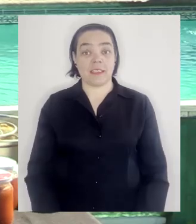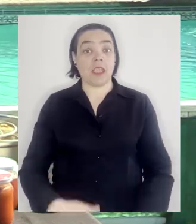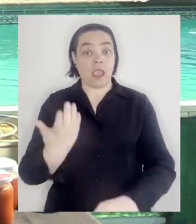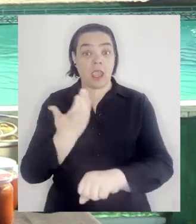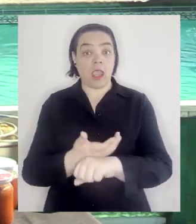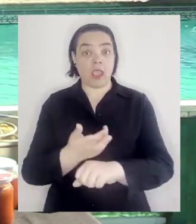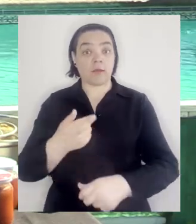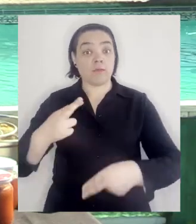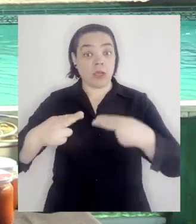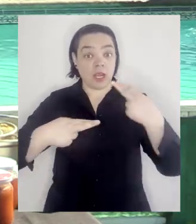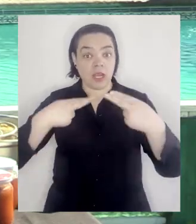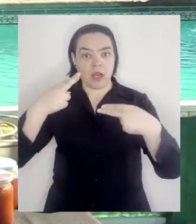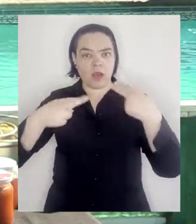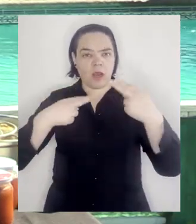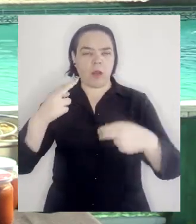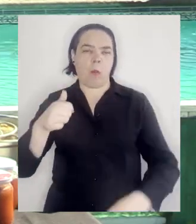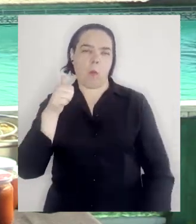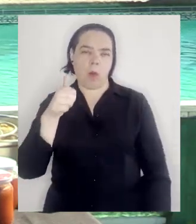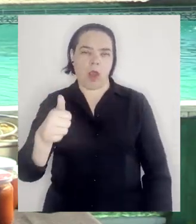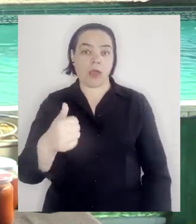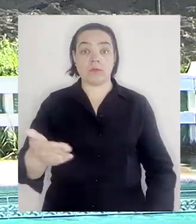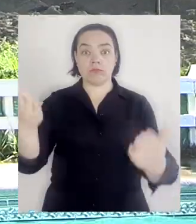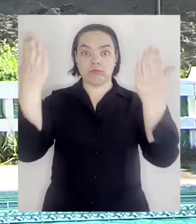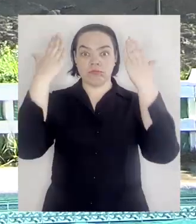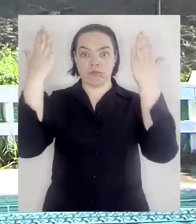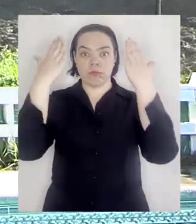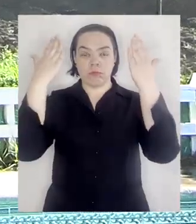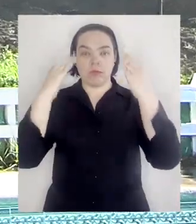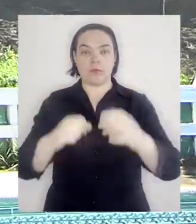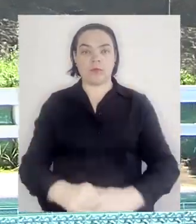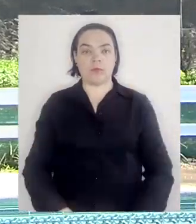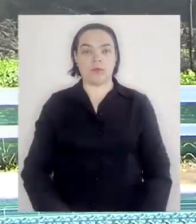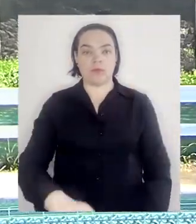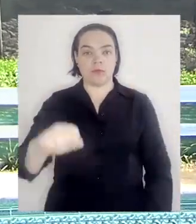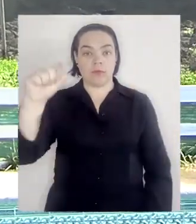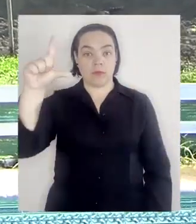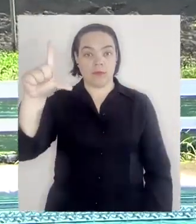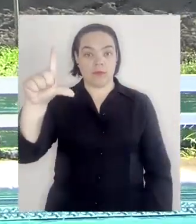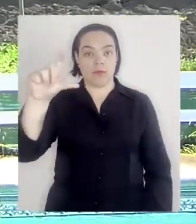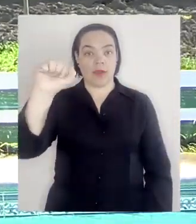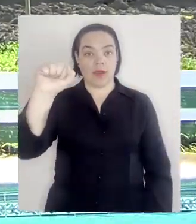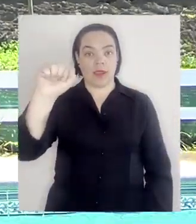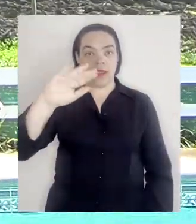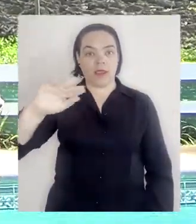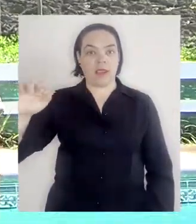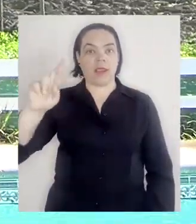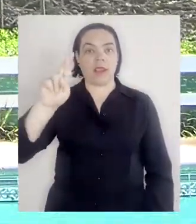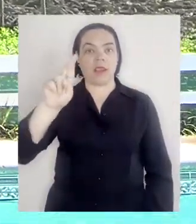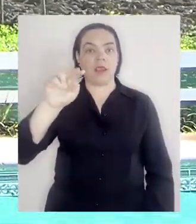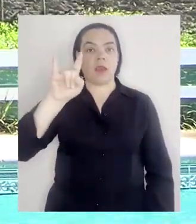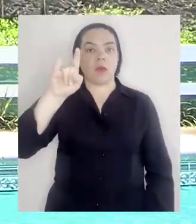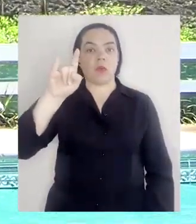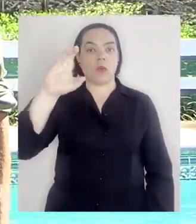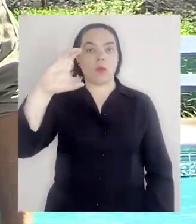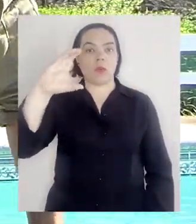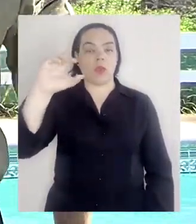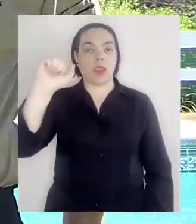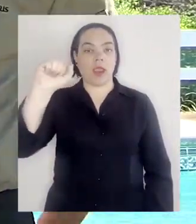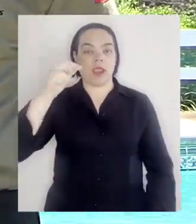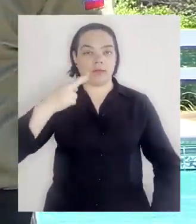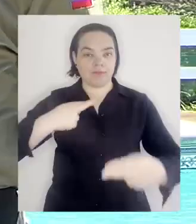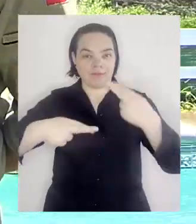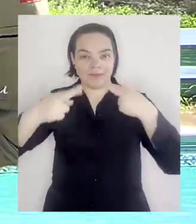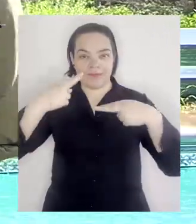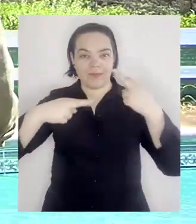restaurantes que tienen, yo conozco restaurantes muy buenos. Un saludo especial a la gente del restaurante La Ruca. Que ellos